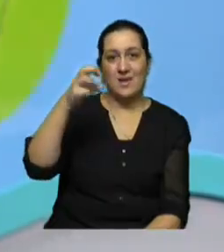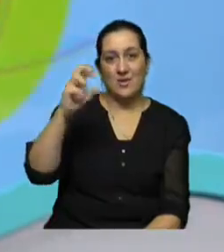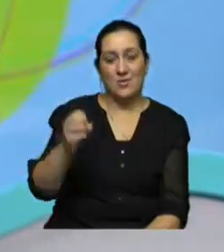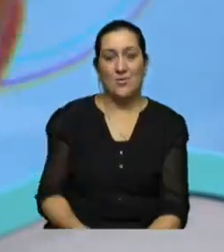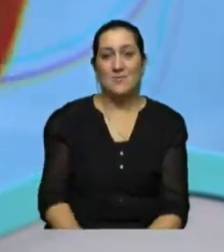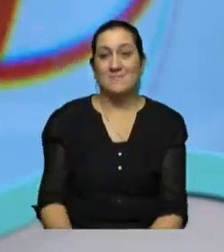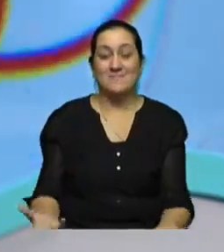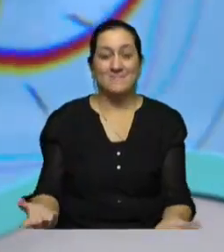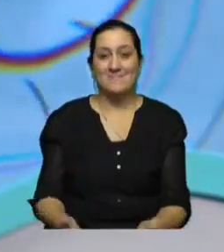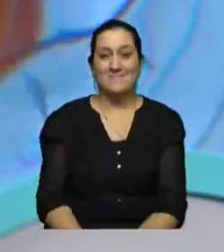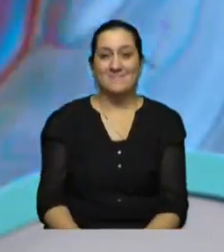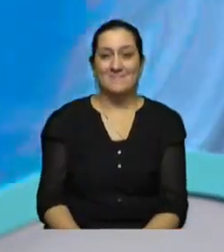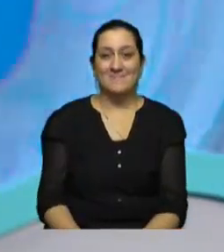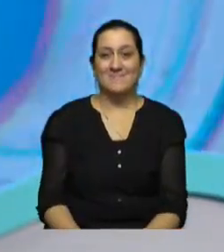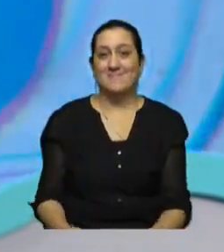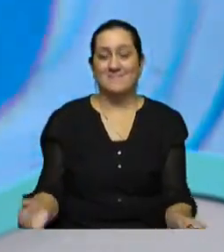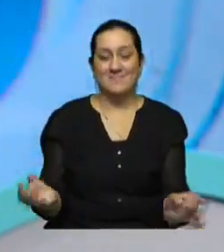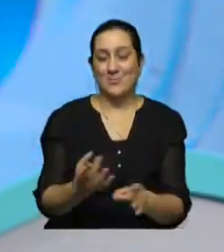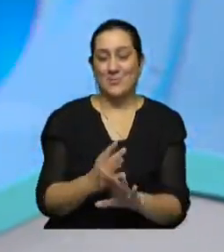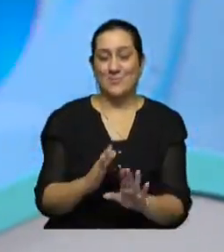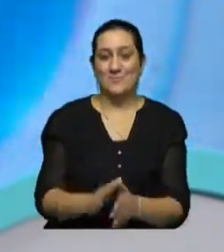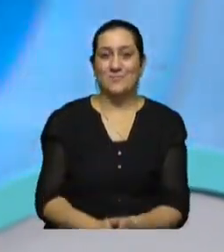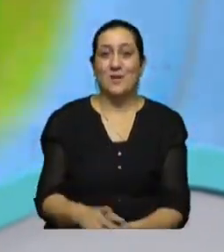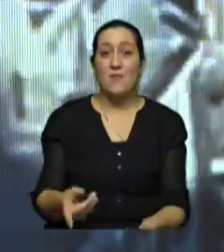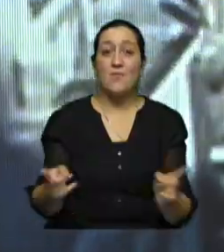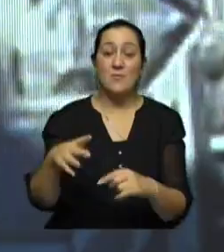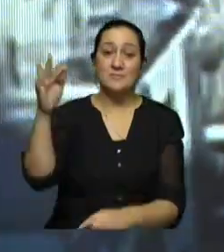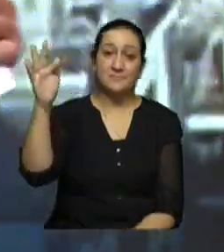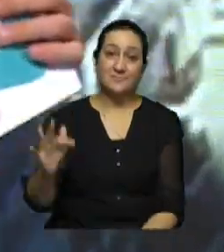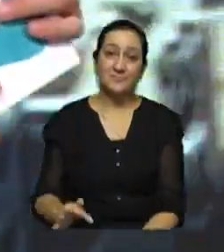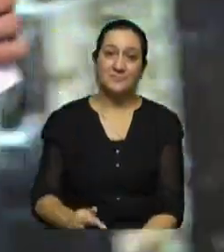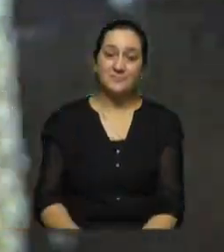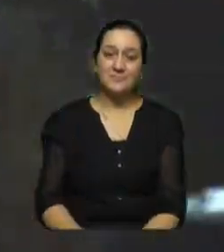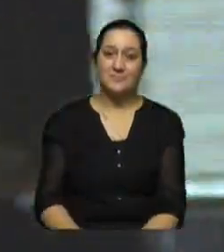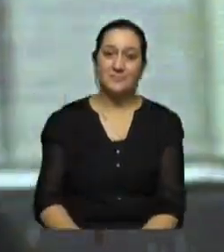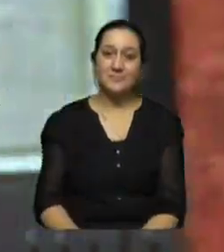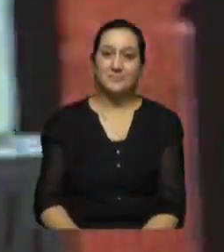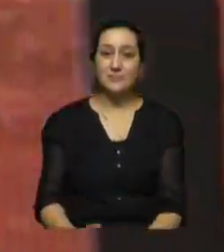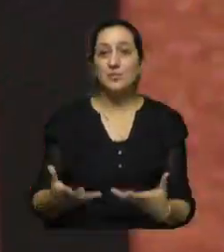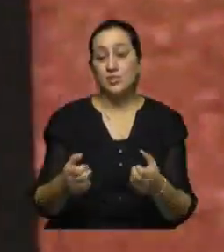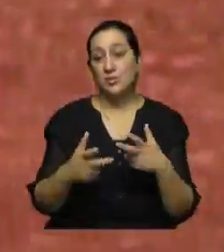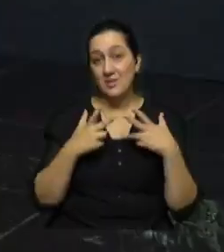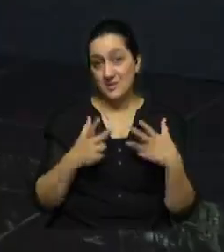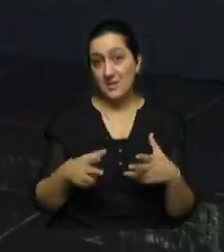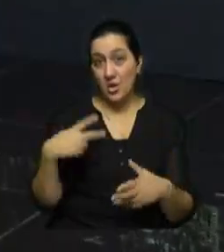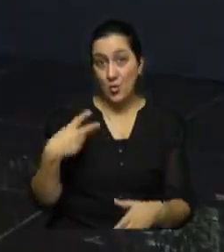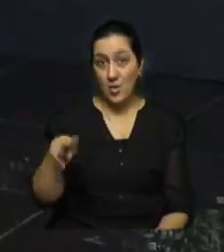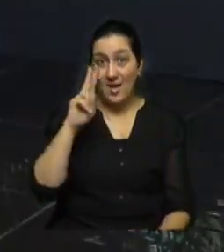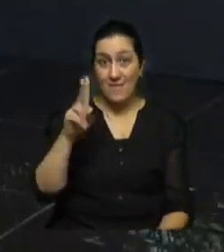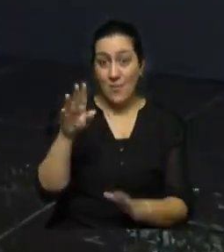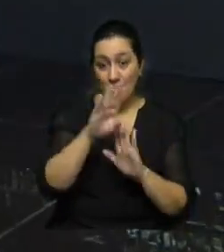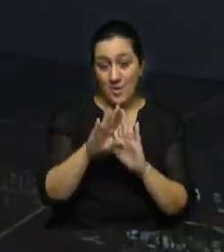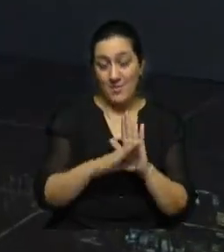Quedaste. Del muñequito quedaste Brian Lautaro. Me voy con Fito. Se viene conmigo y yo quiero decir que nunca había visto un programa en que